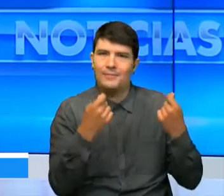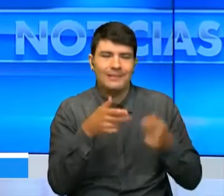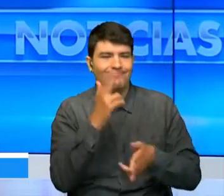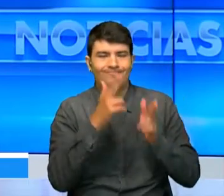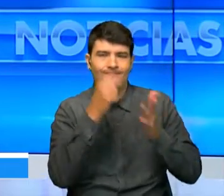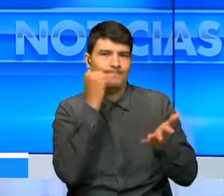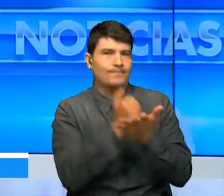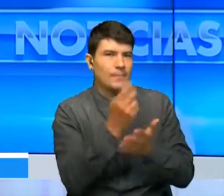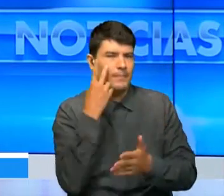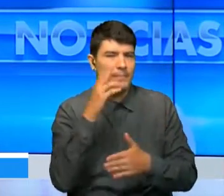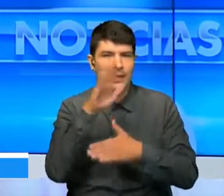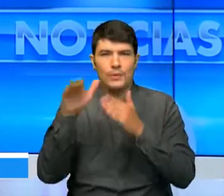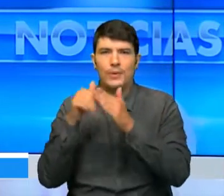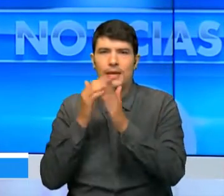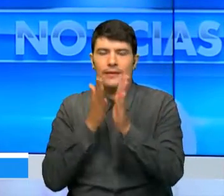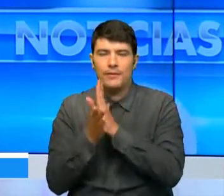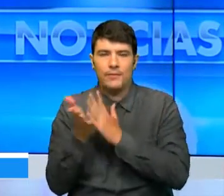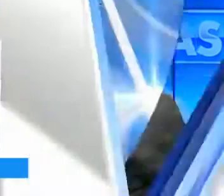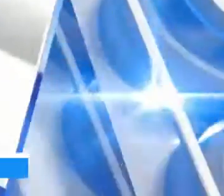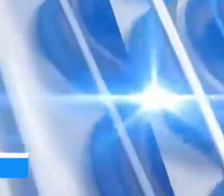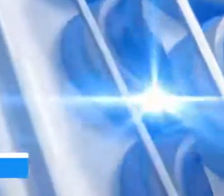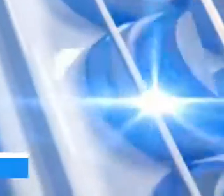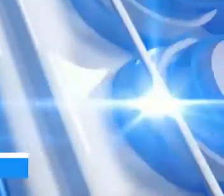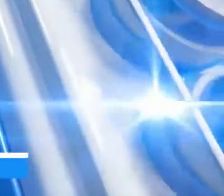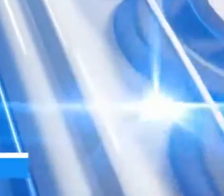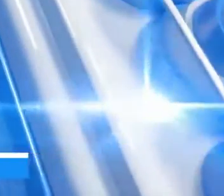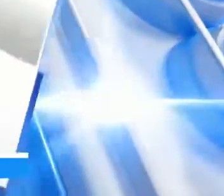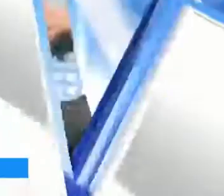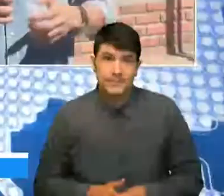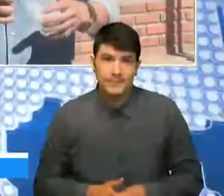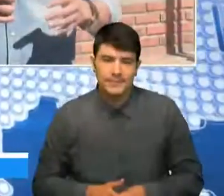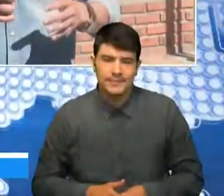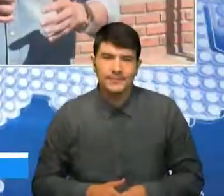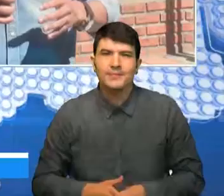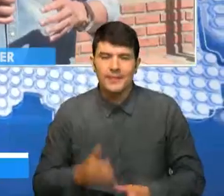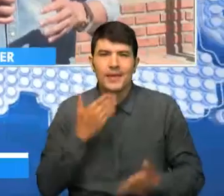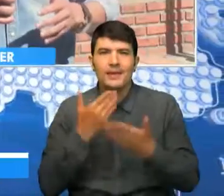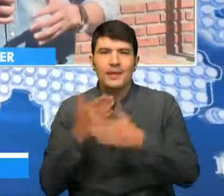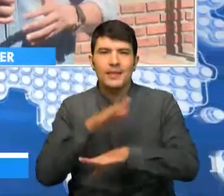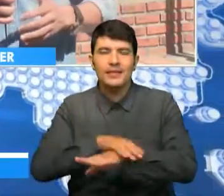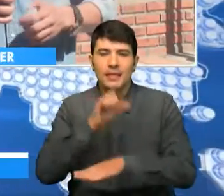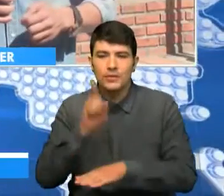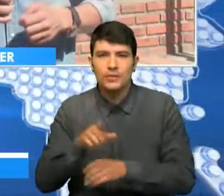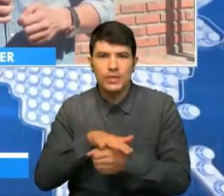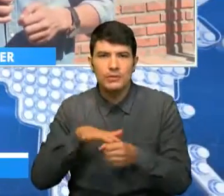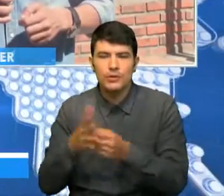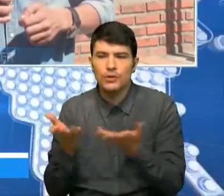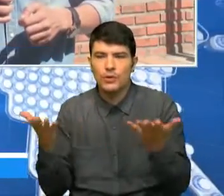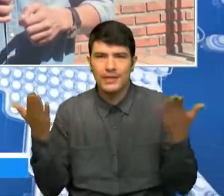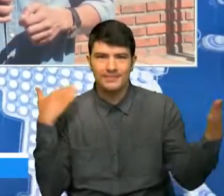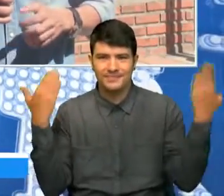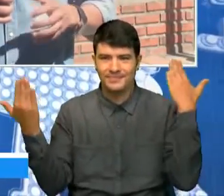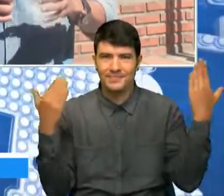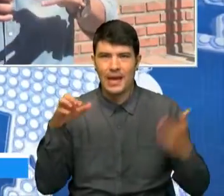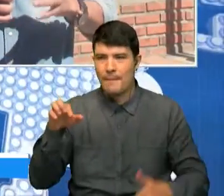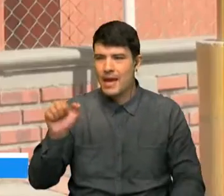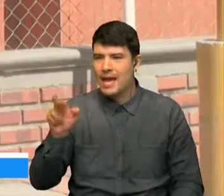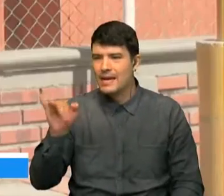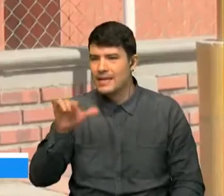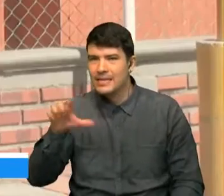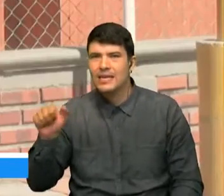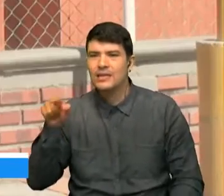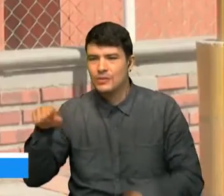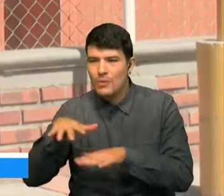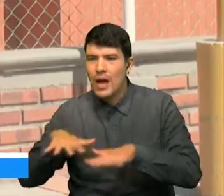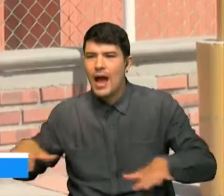Los detalles con Raúl Rolando Castro. Muy buenas tardes. Así, muy buenas tardes. Este hecho ocurrió en el sector conocido como La Parrilla. Hace parte